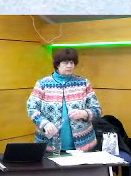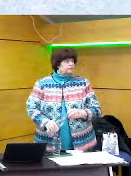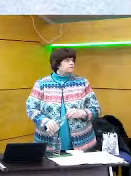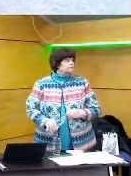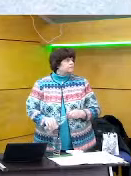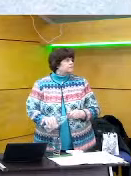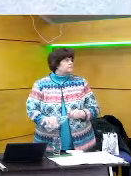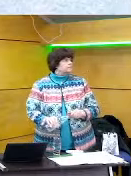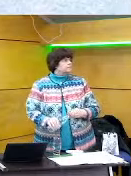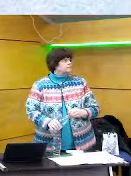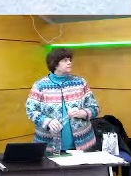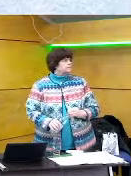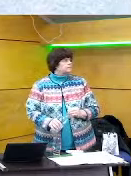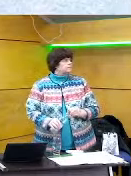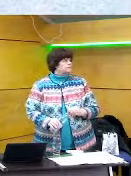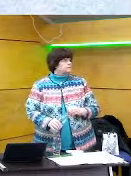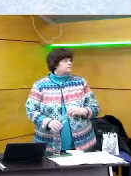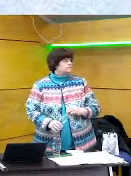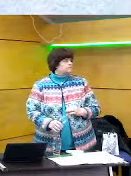I think you're good.